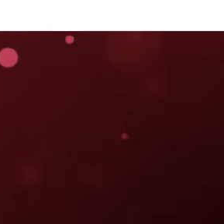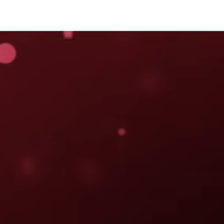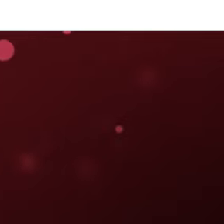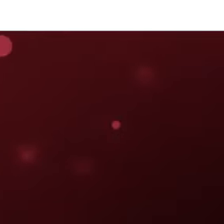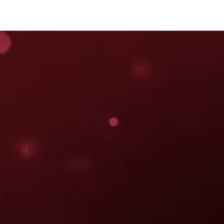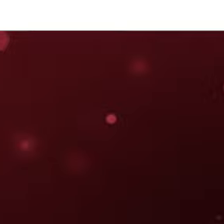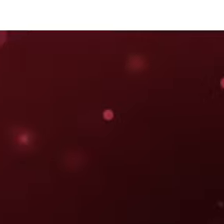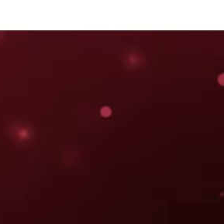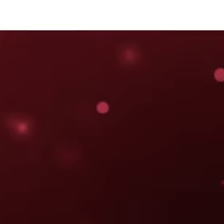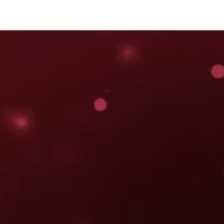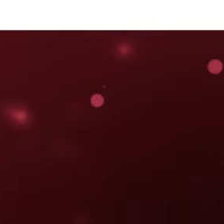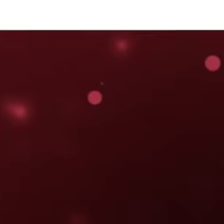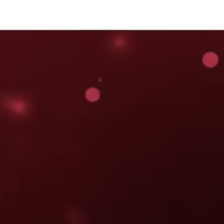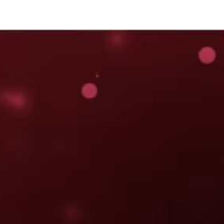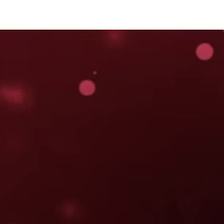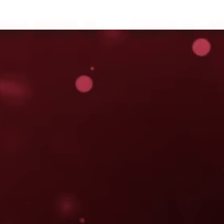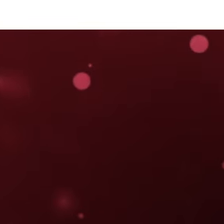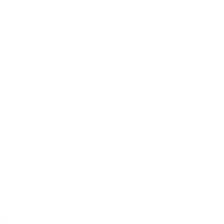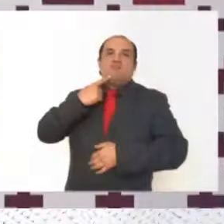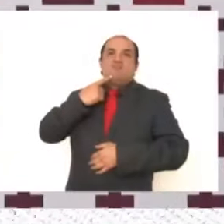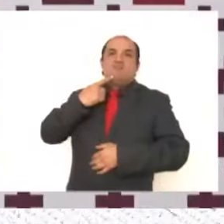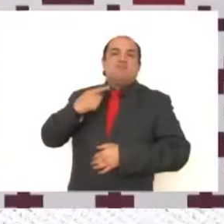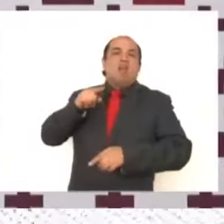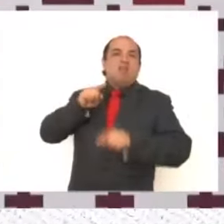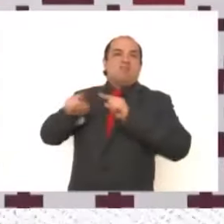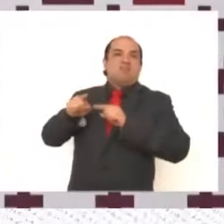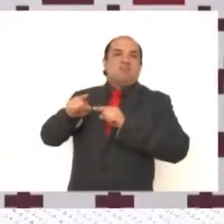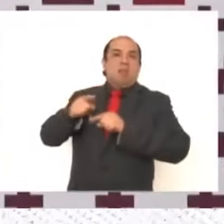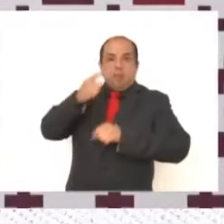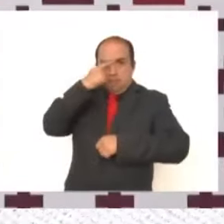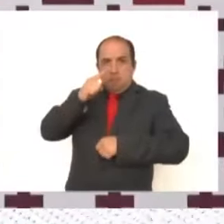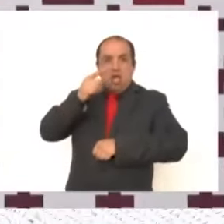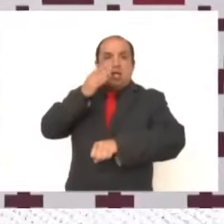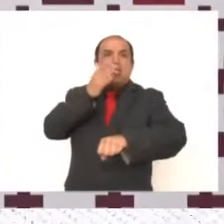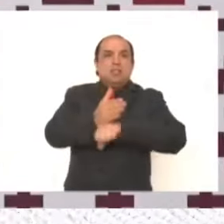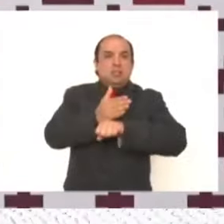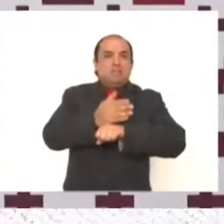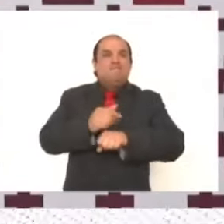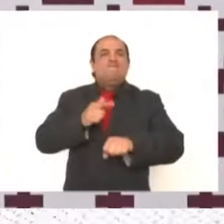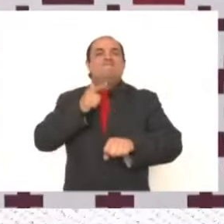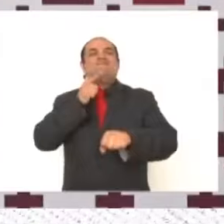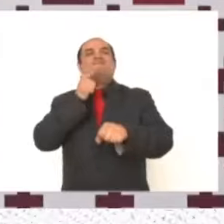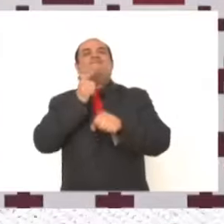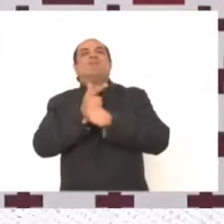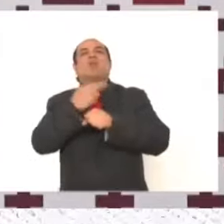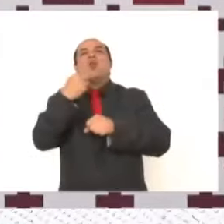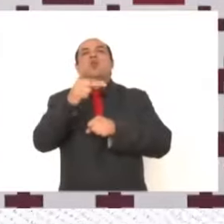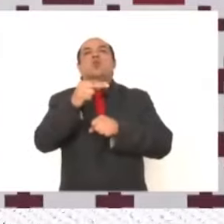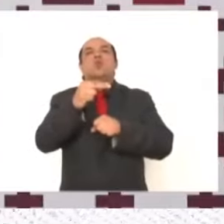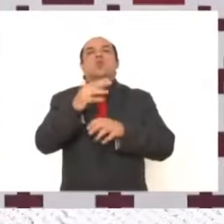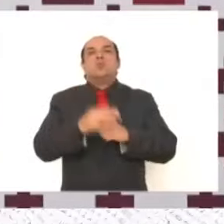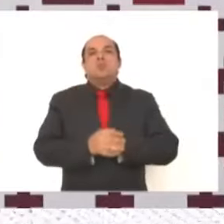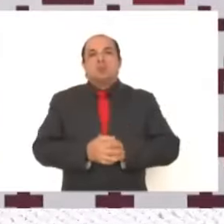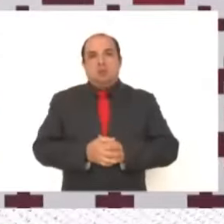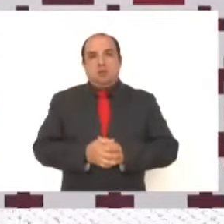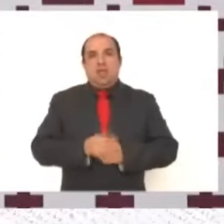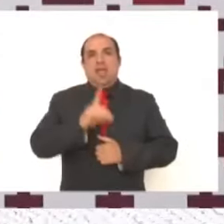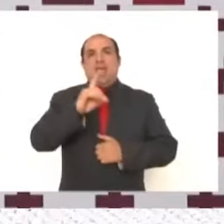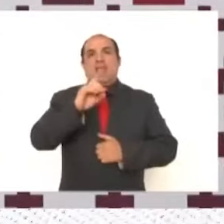N., quien no contagió a la pareja que lo denunció. Notemos cómo se llamó el delito. No